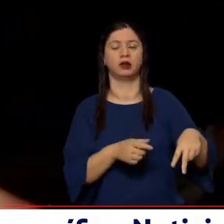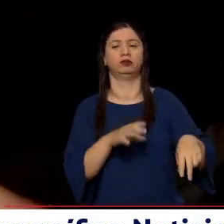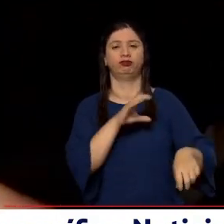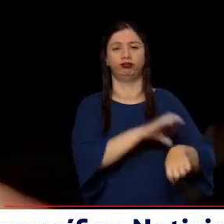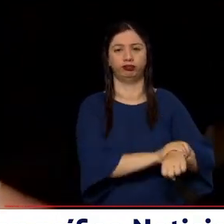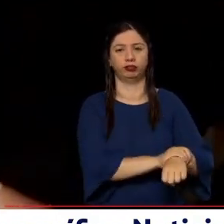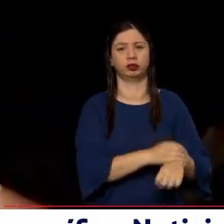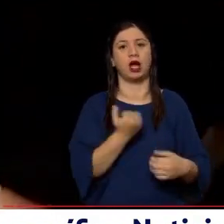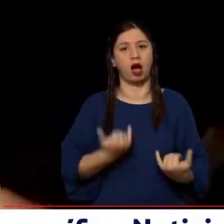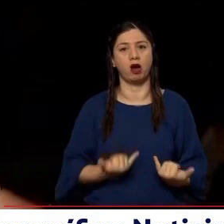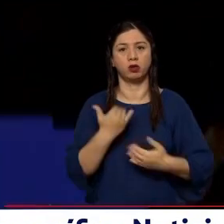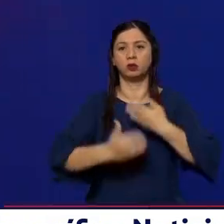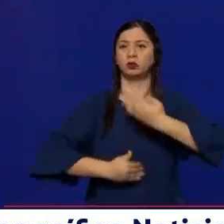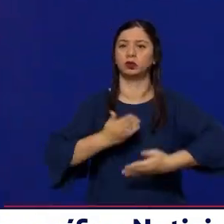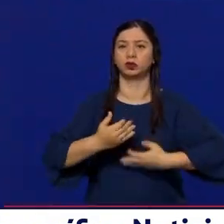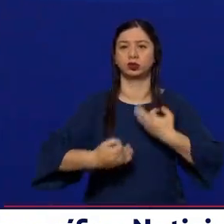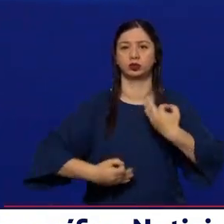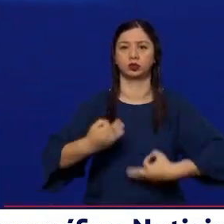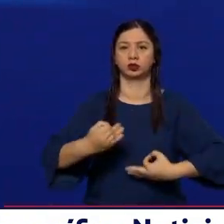nos encontramos en proceso de judicialización.